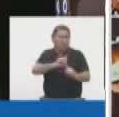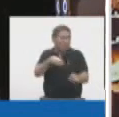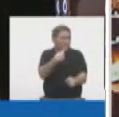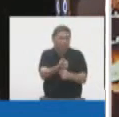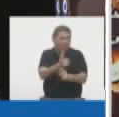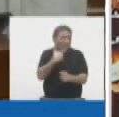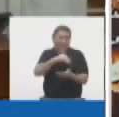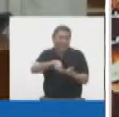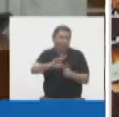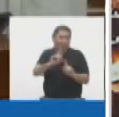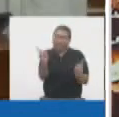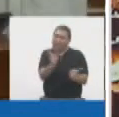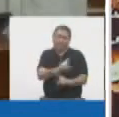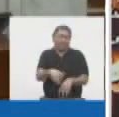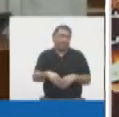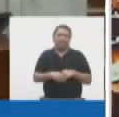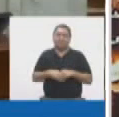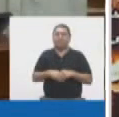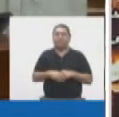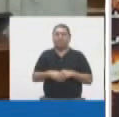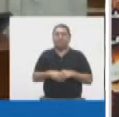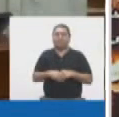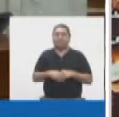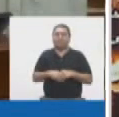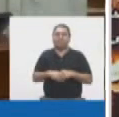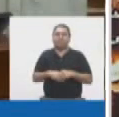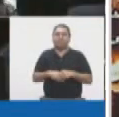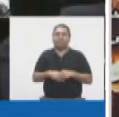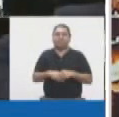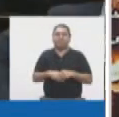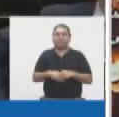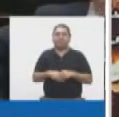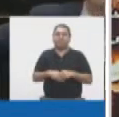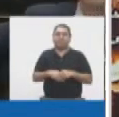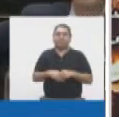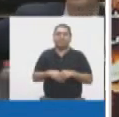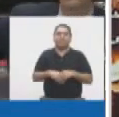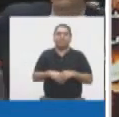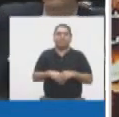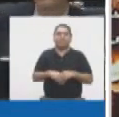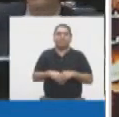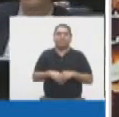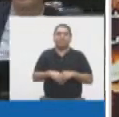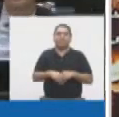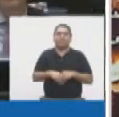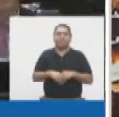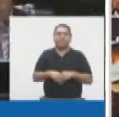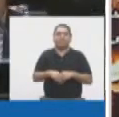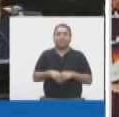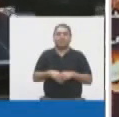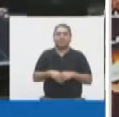salvaron hubo una fuerte presión de las fuerzas políticas tanto opositor como las que